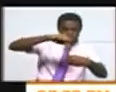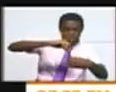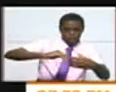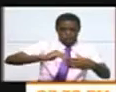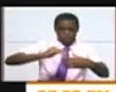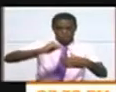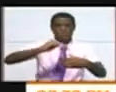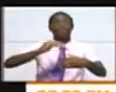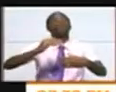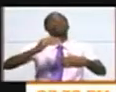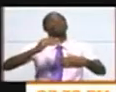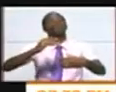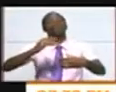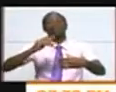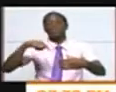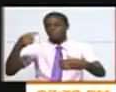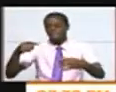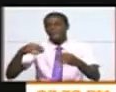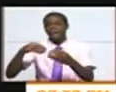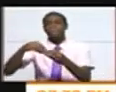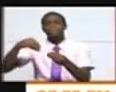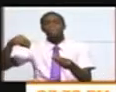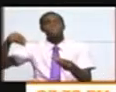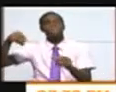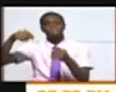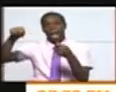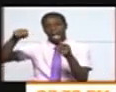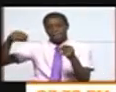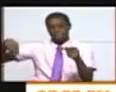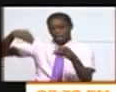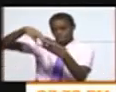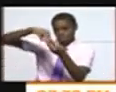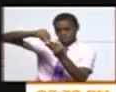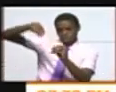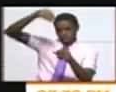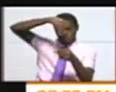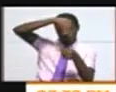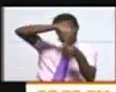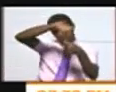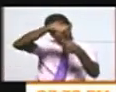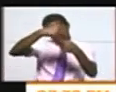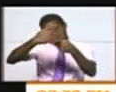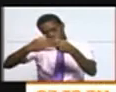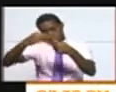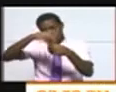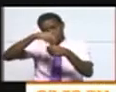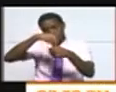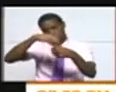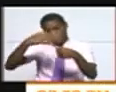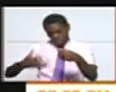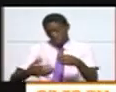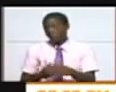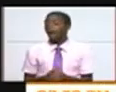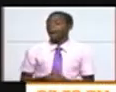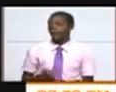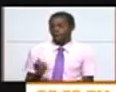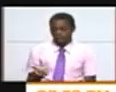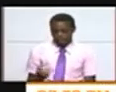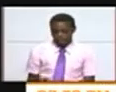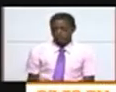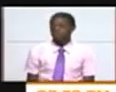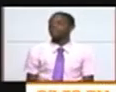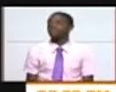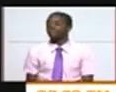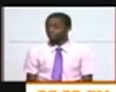y aluminio, ese papel que tiene pelotica. Ajá, con el que hacen pelotica. Ajá. ¿Y entonces? Un